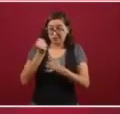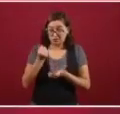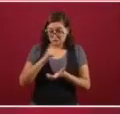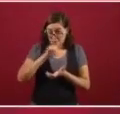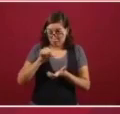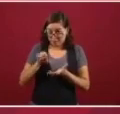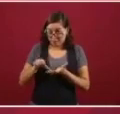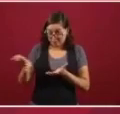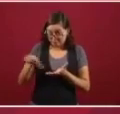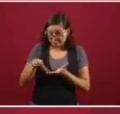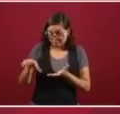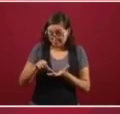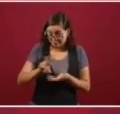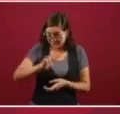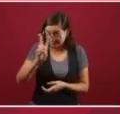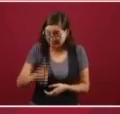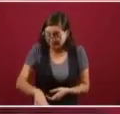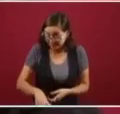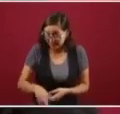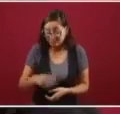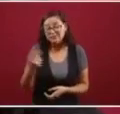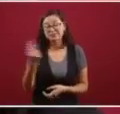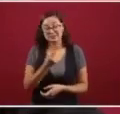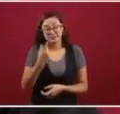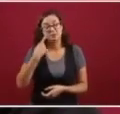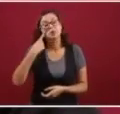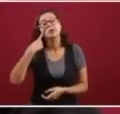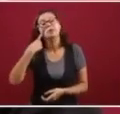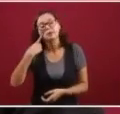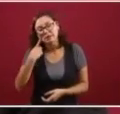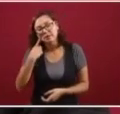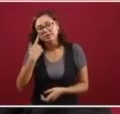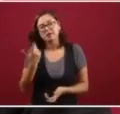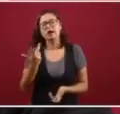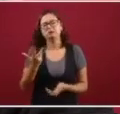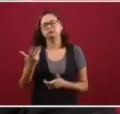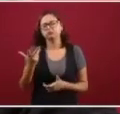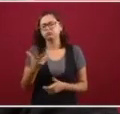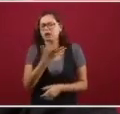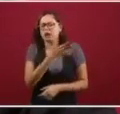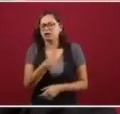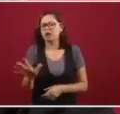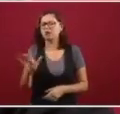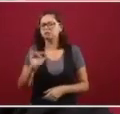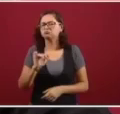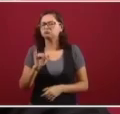general llegan. El problema es que